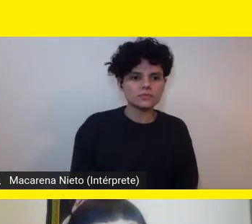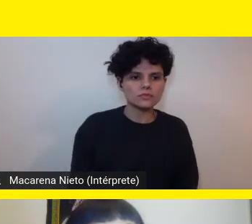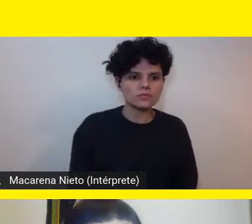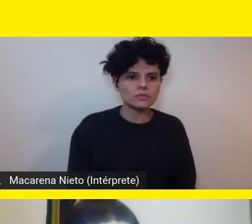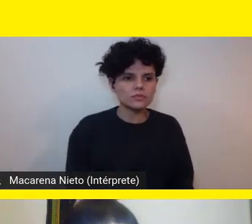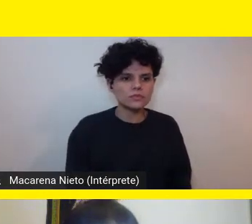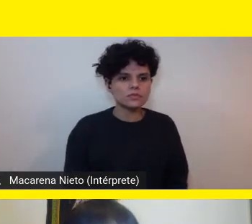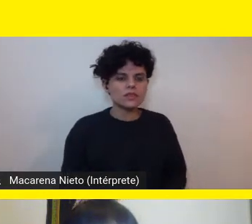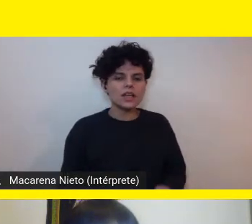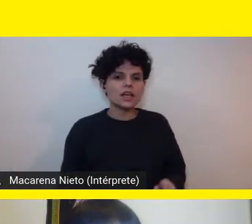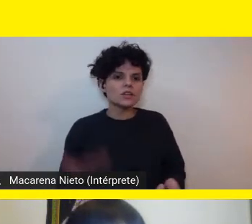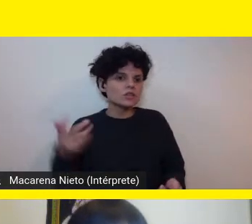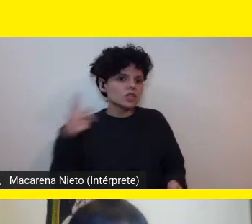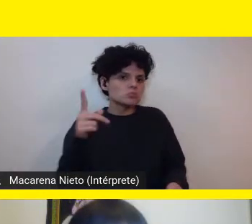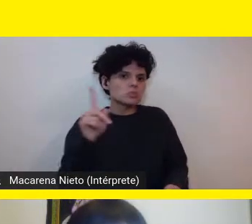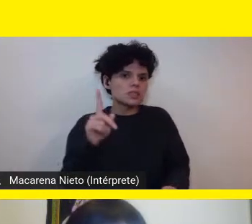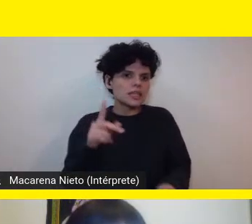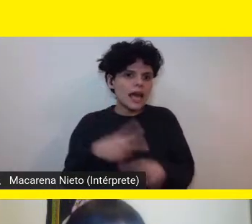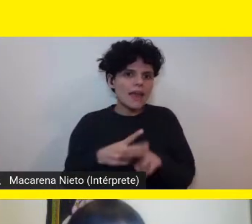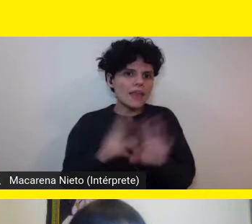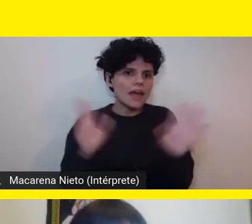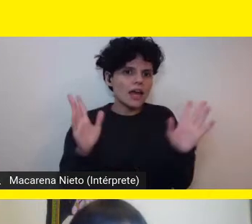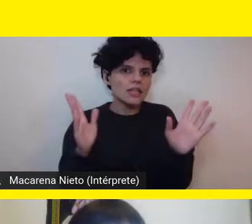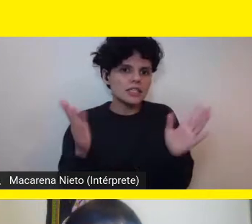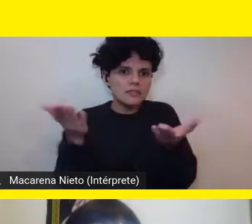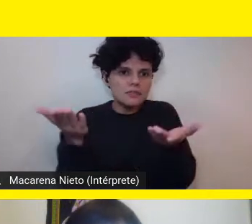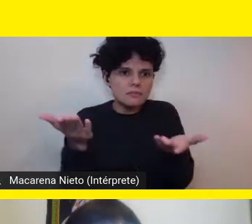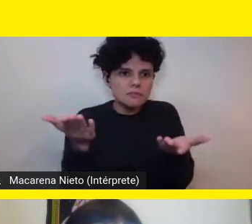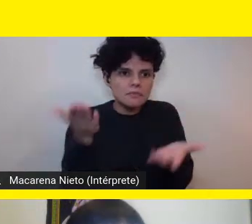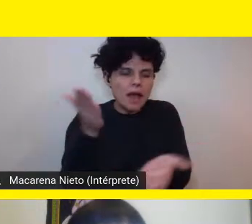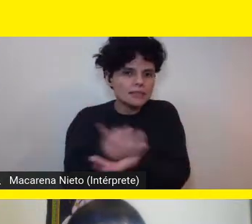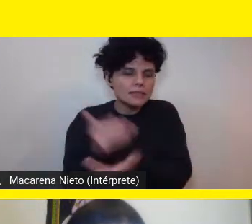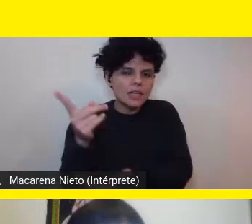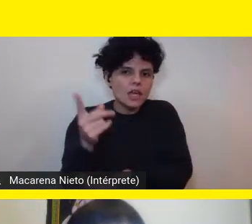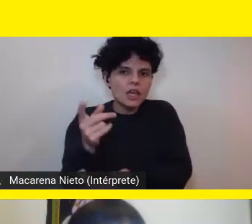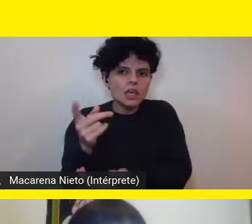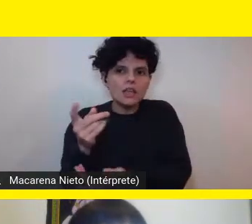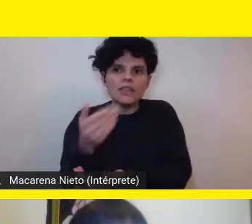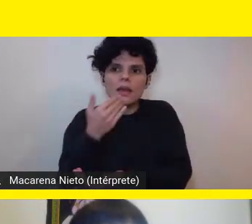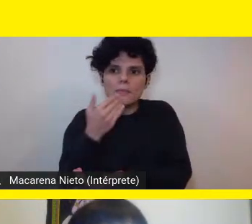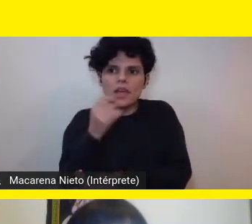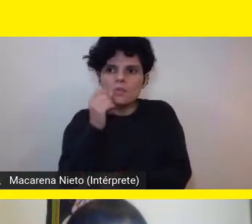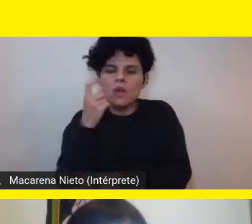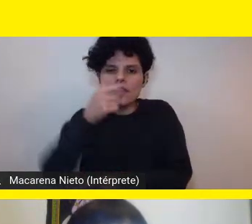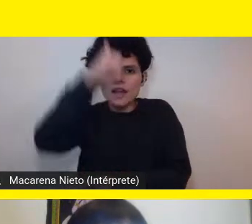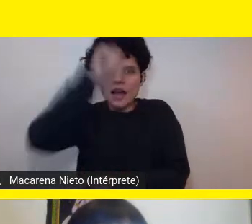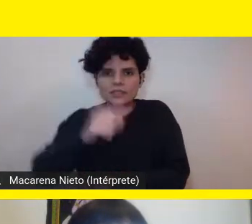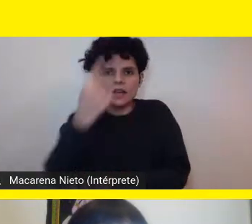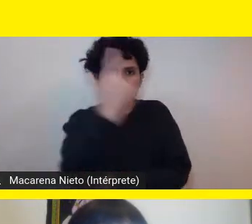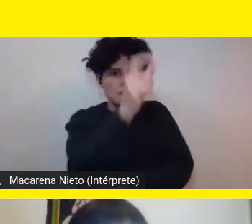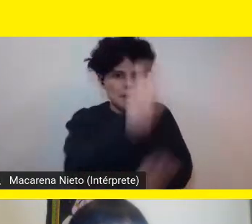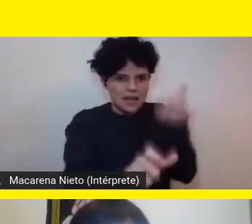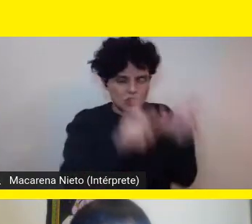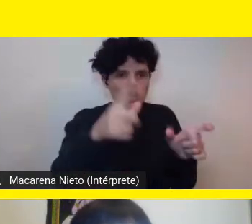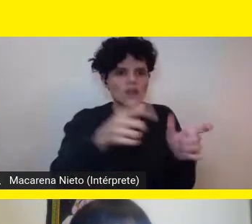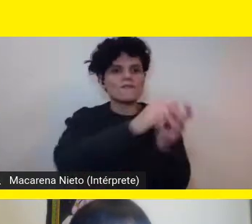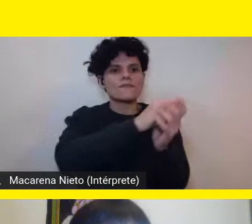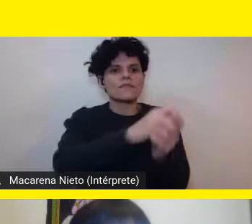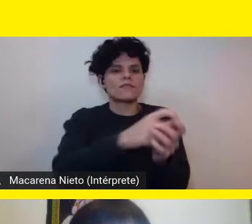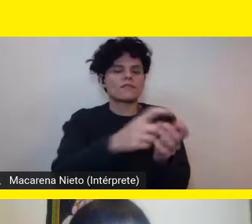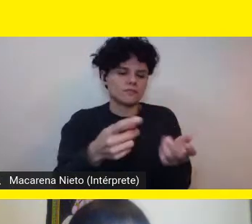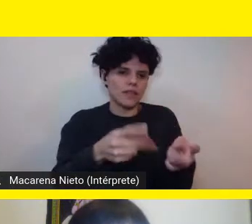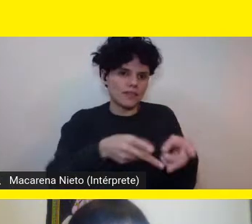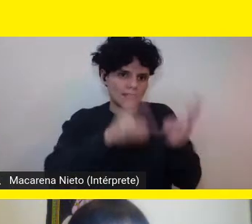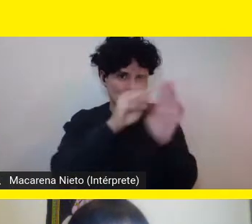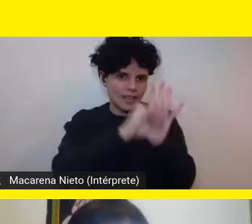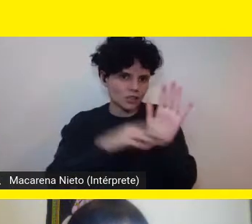que hacer, digamos, que era aplicar las leyes también a los violadores de derechos humanos, investigar los casos, aunque